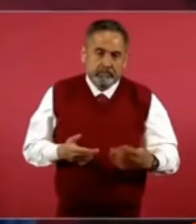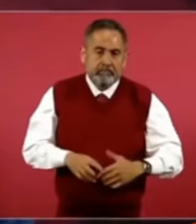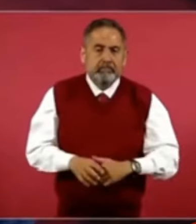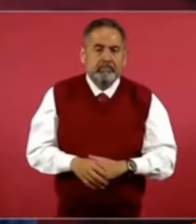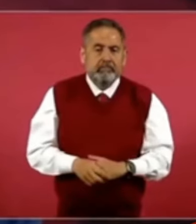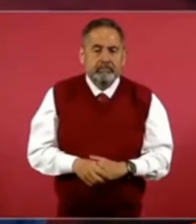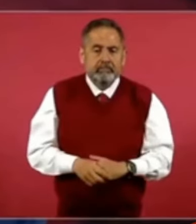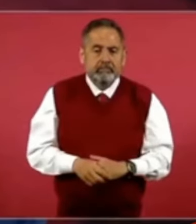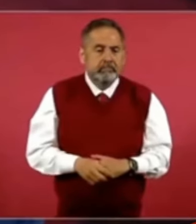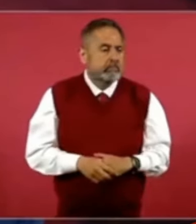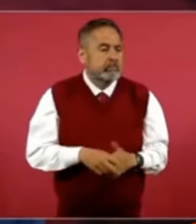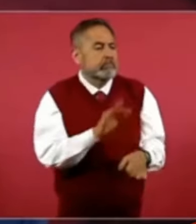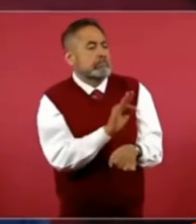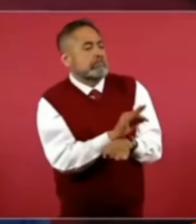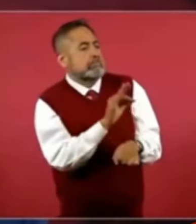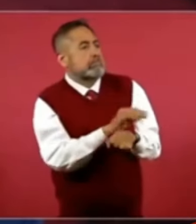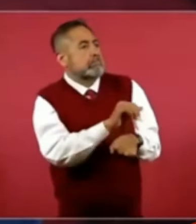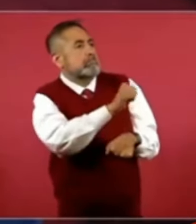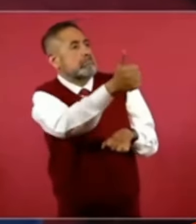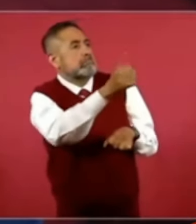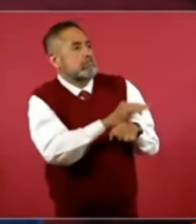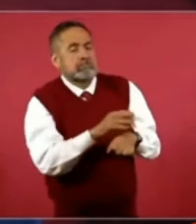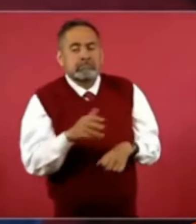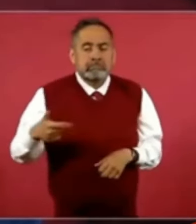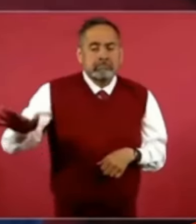no estar defendiendo